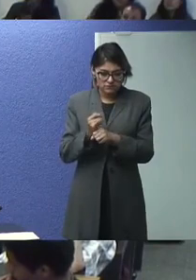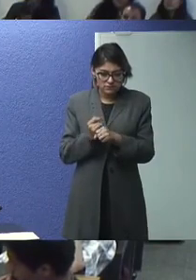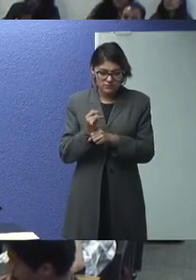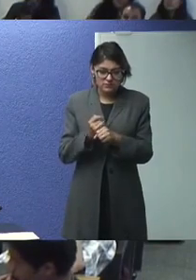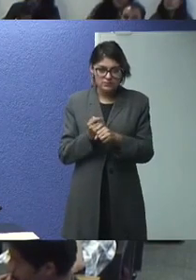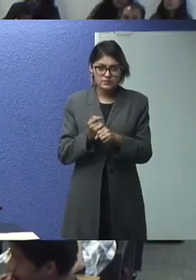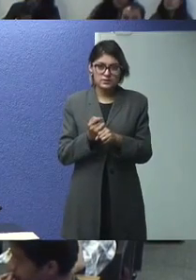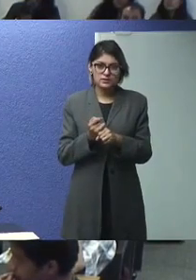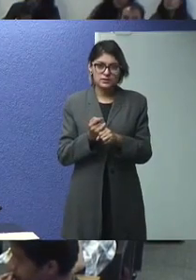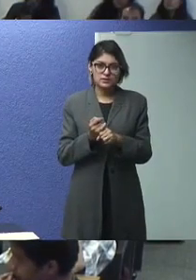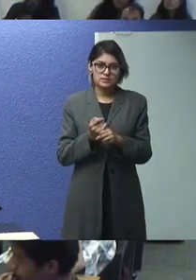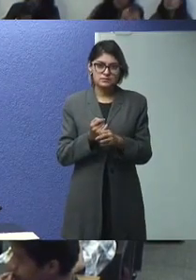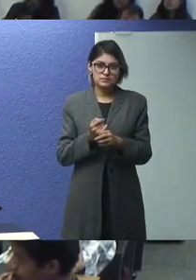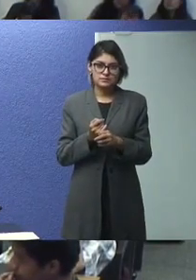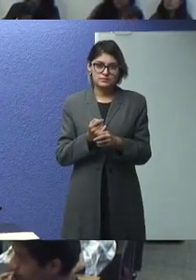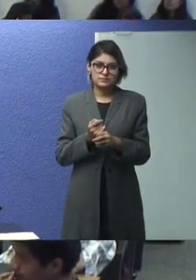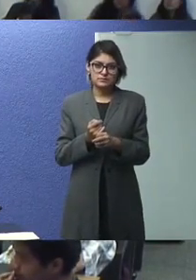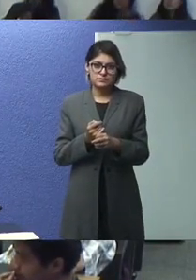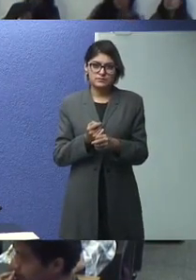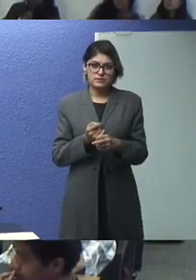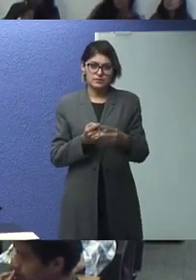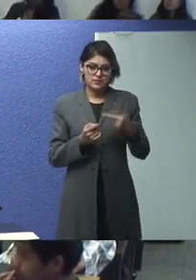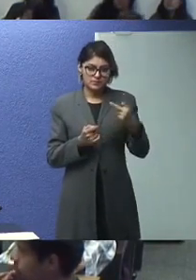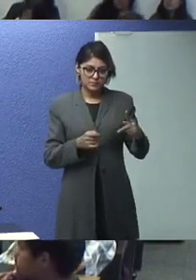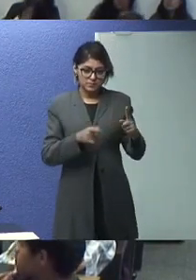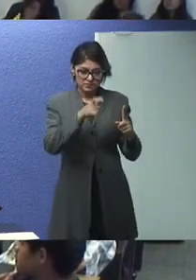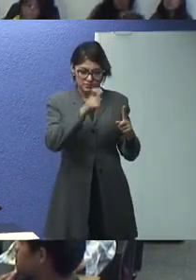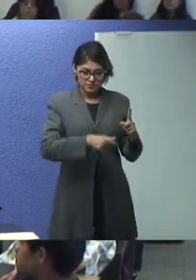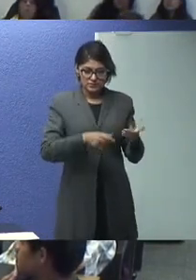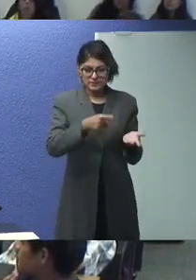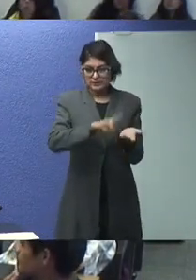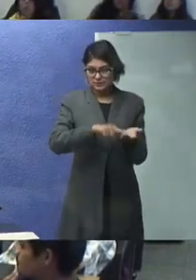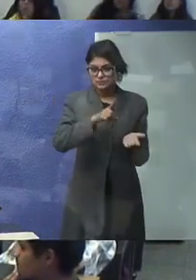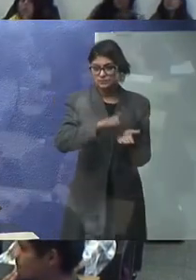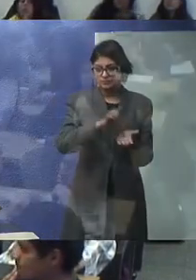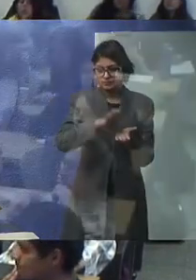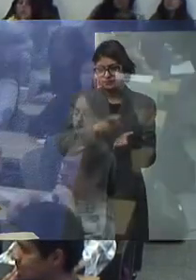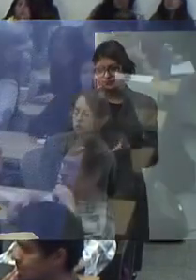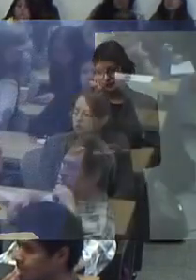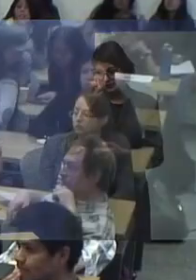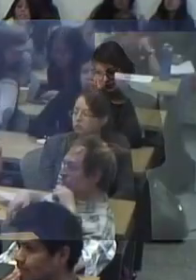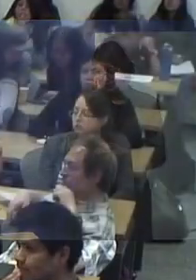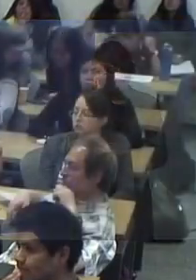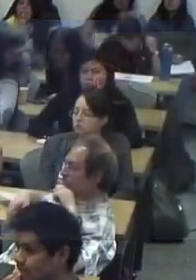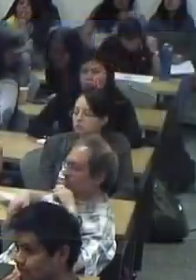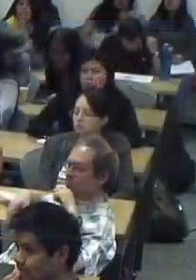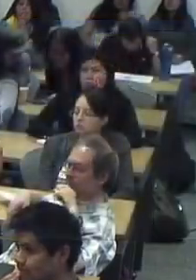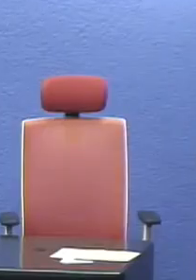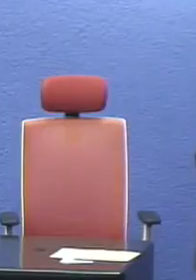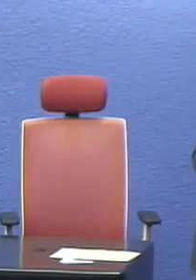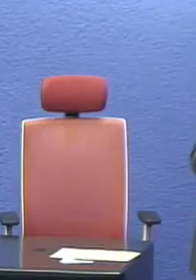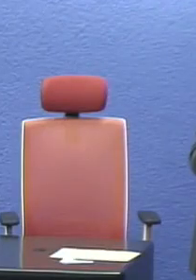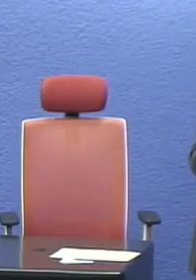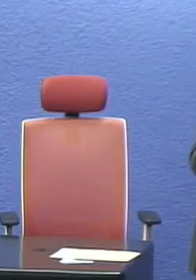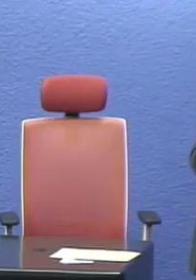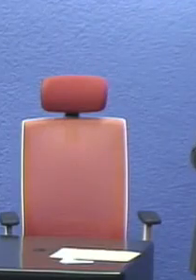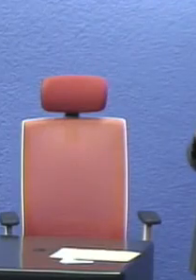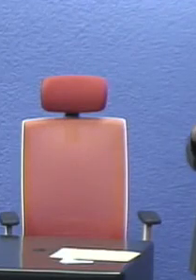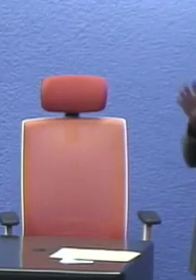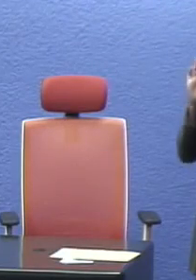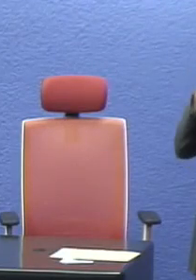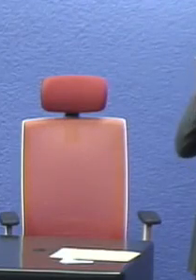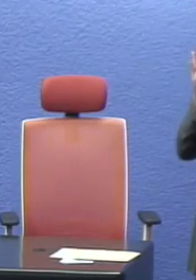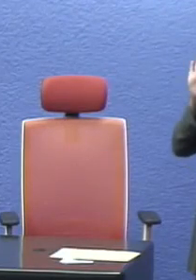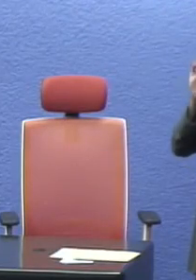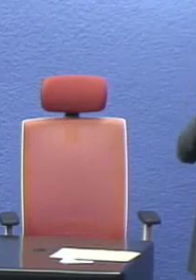justo desde los propios actores. Gracias. Pues no sé, ahora sí que en qué orden